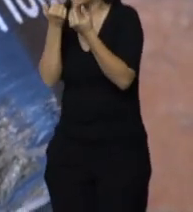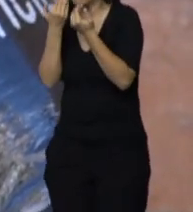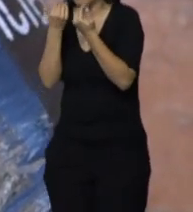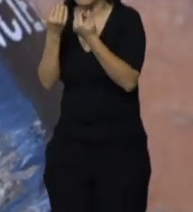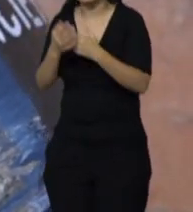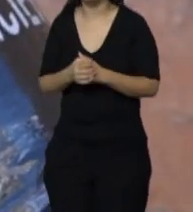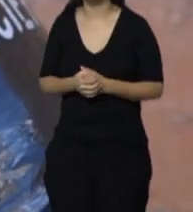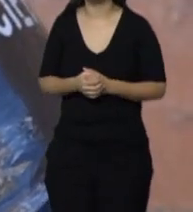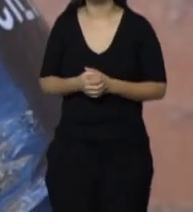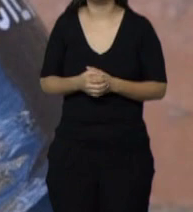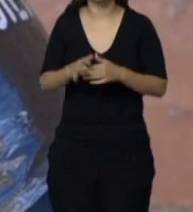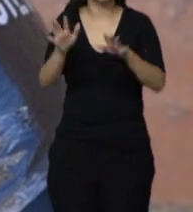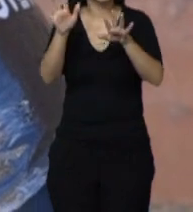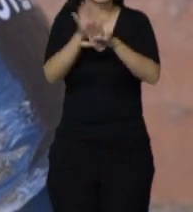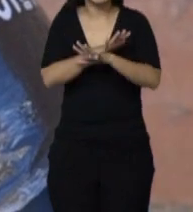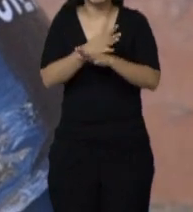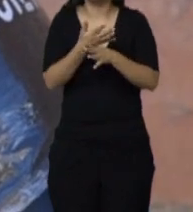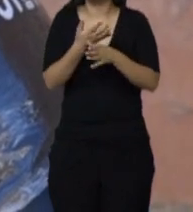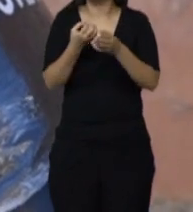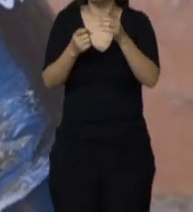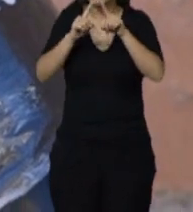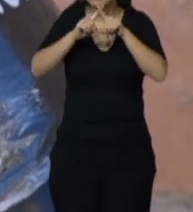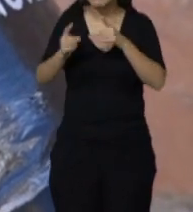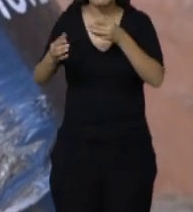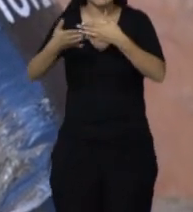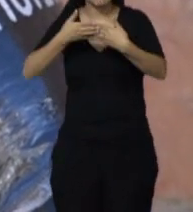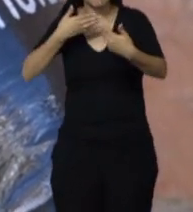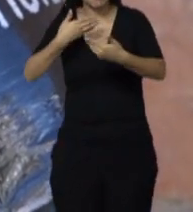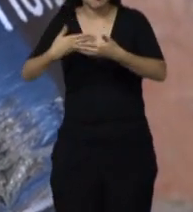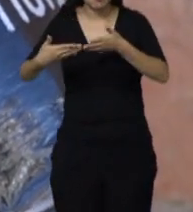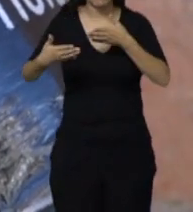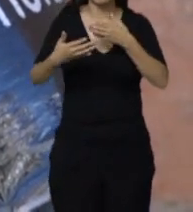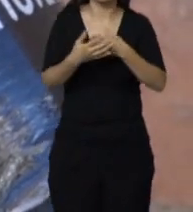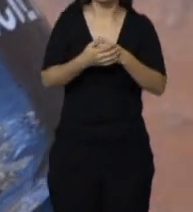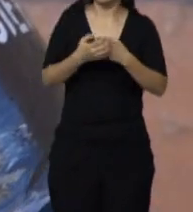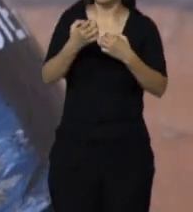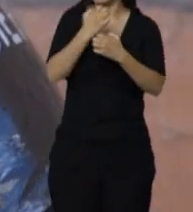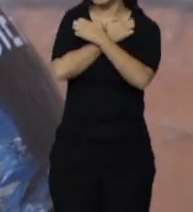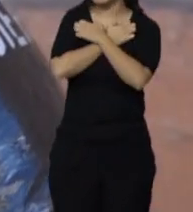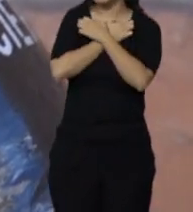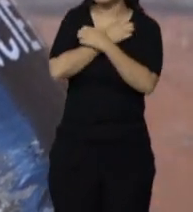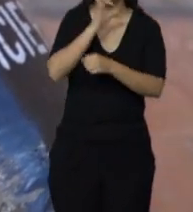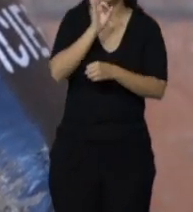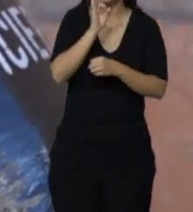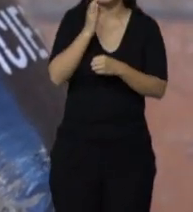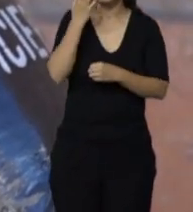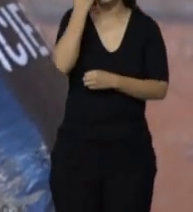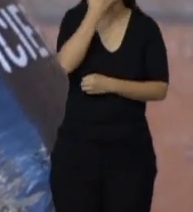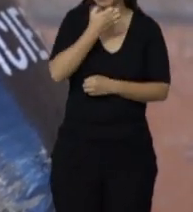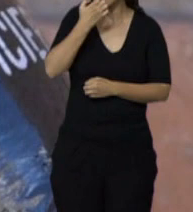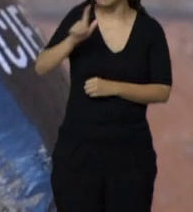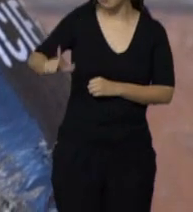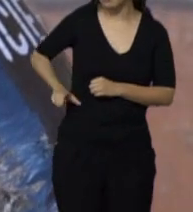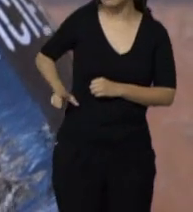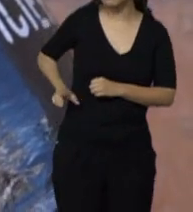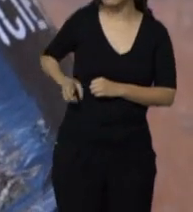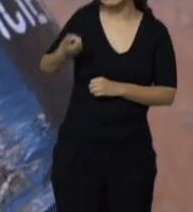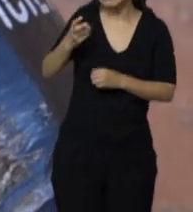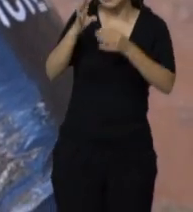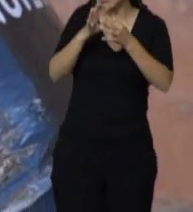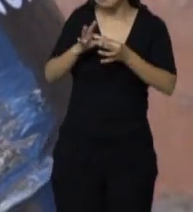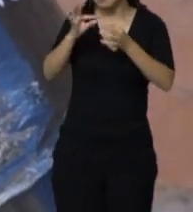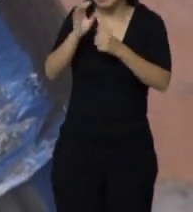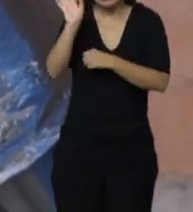nuevo modelos educativos e incluso se fueron a escuelas públicas se habla de que también algunos